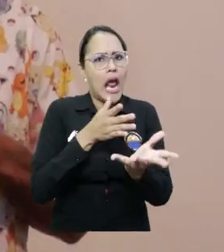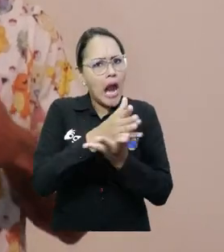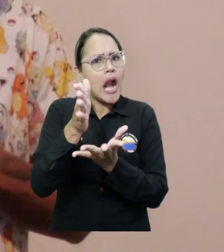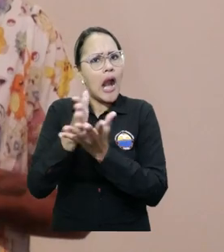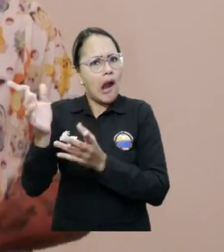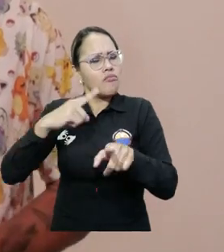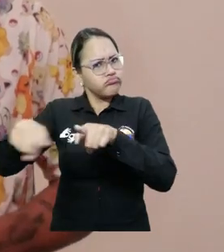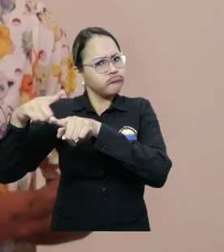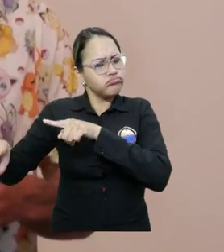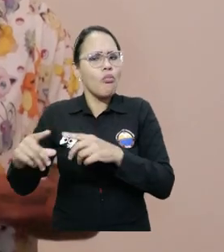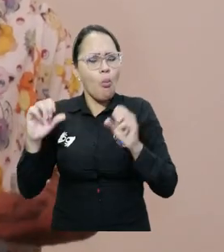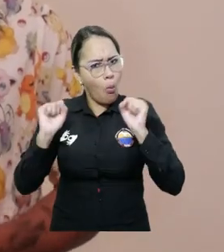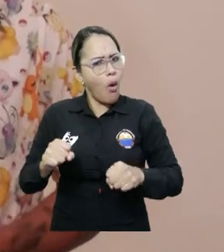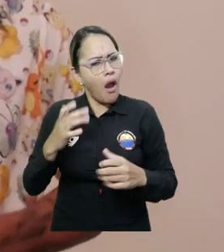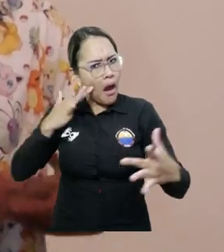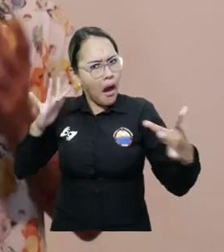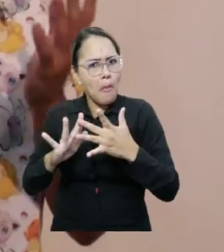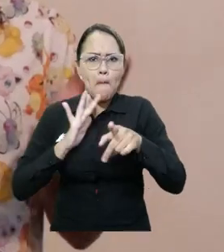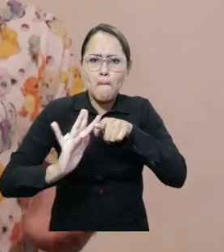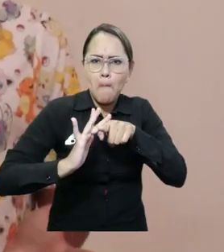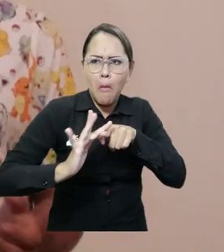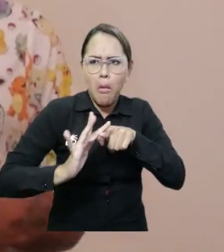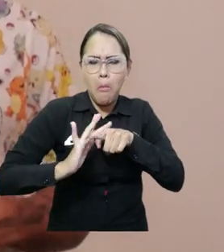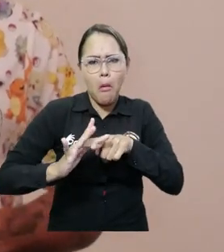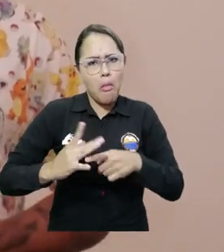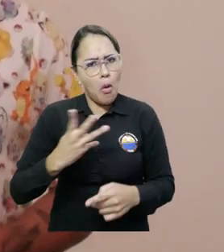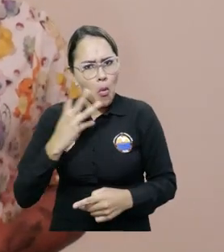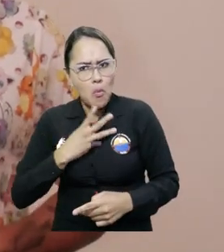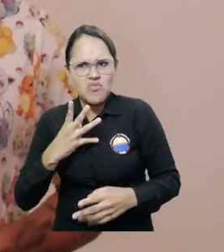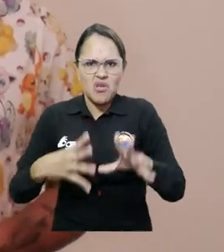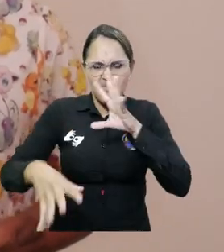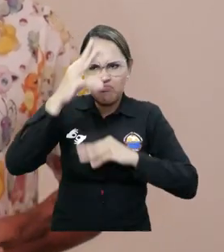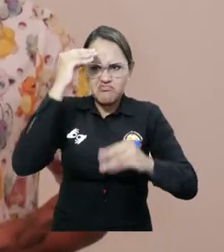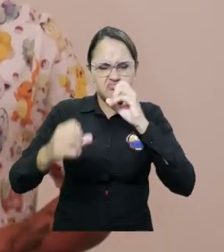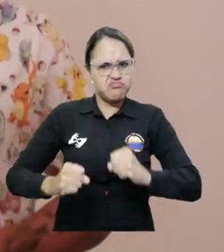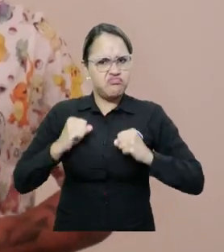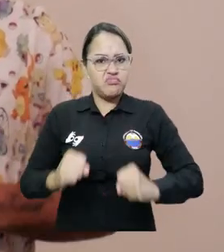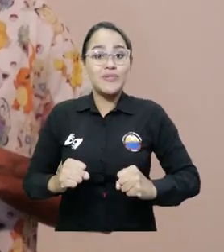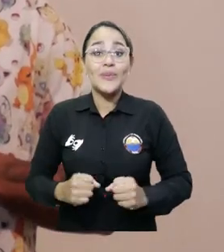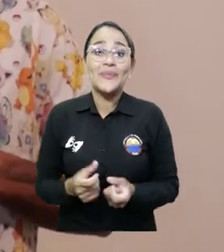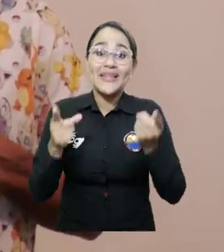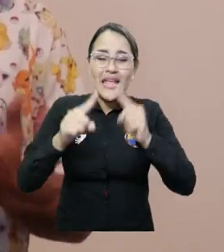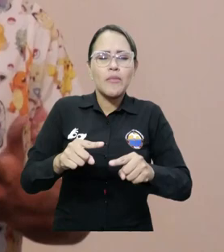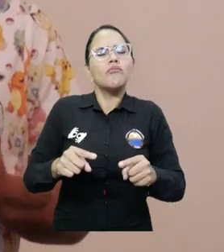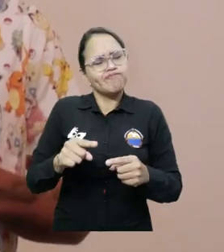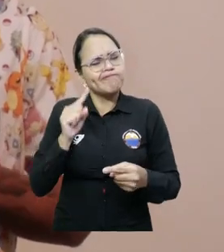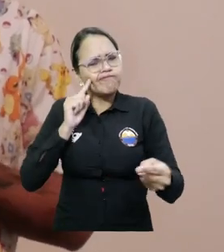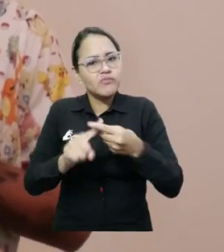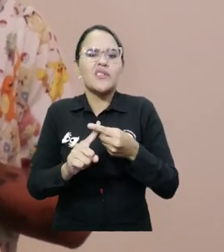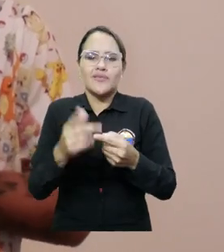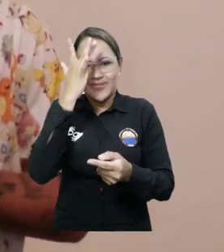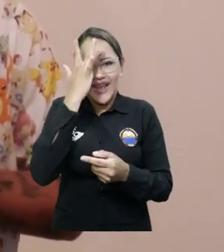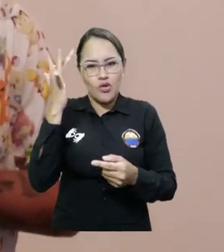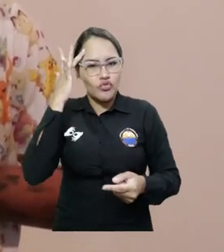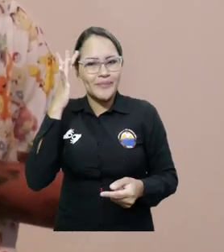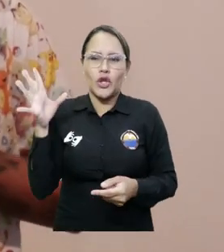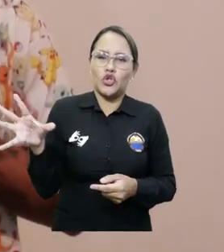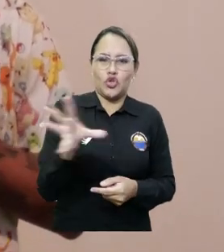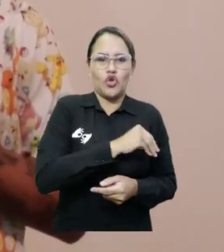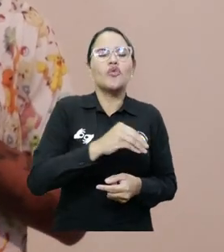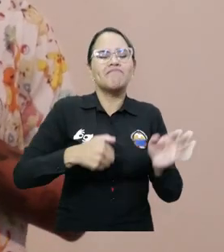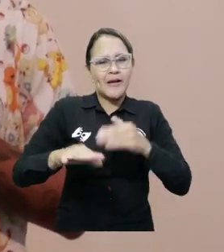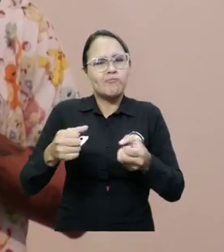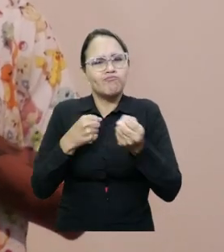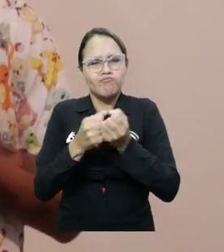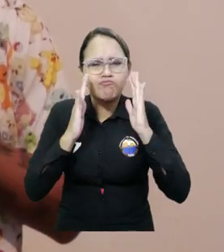pro sus competencias y aprendizajes obtenidos durante todo el proceso. Además de ello, velar por todo el bienestar, la salud mental